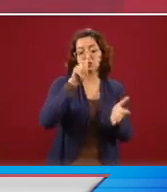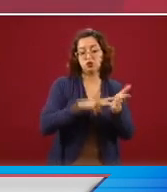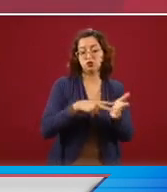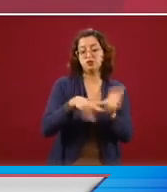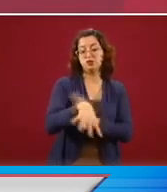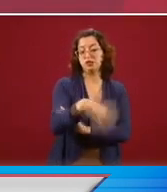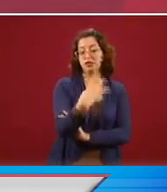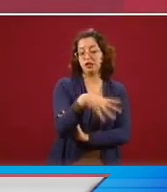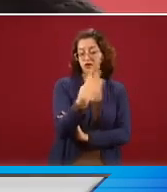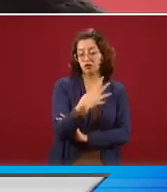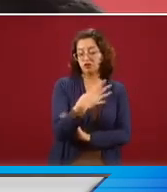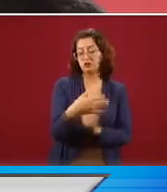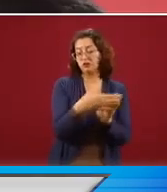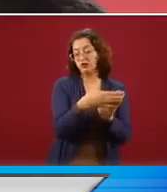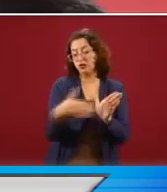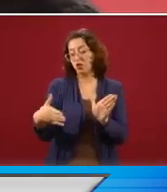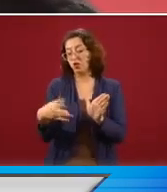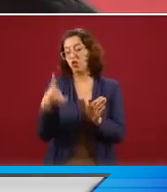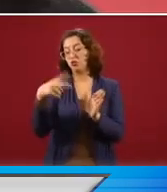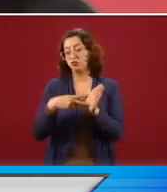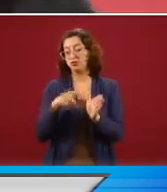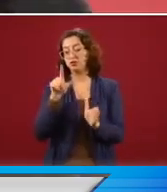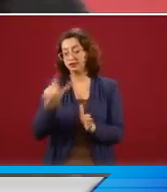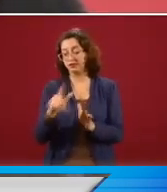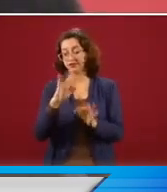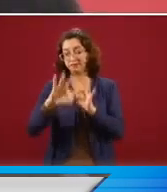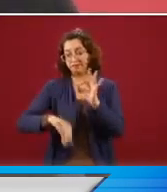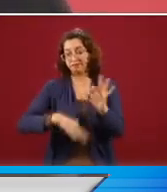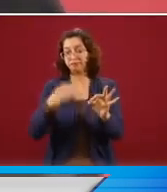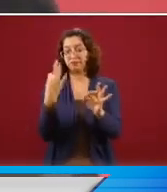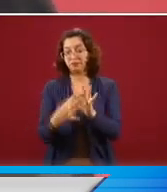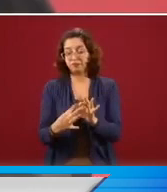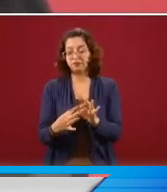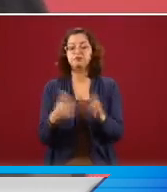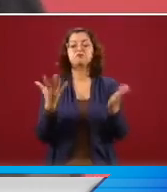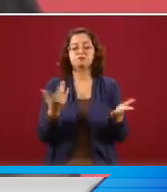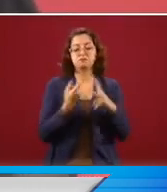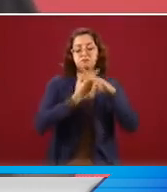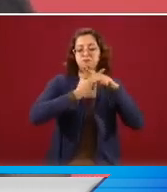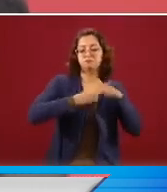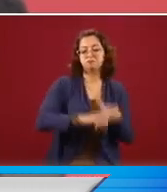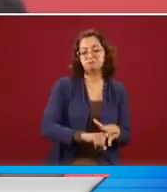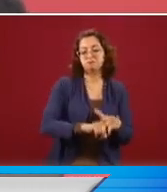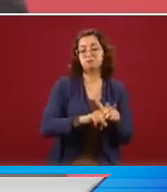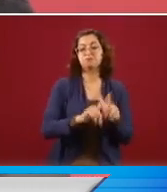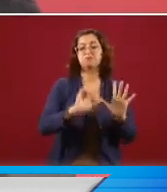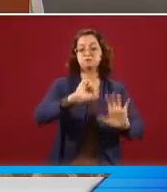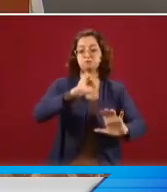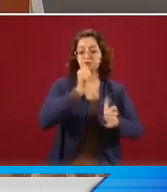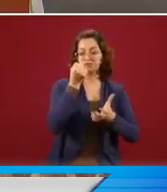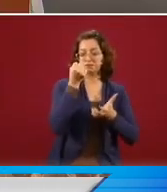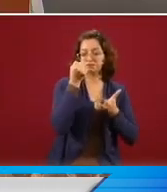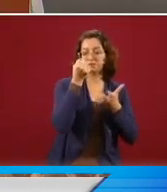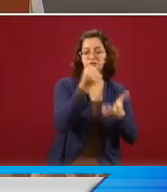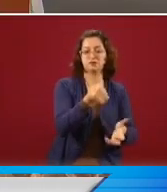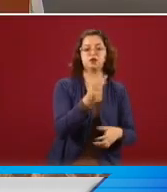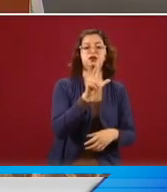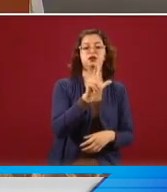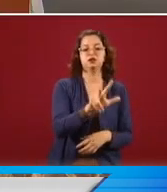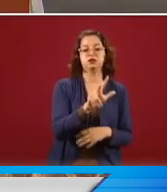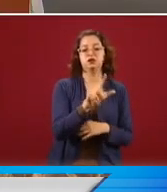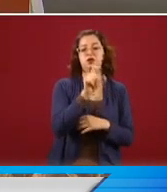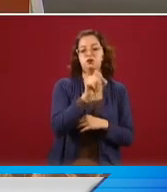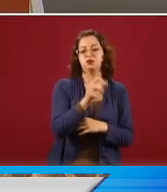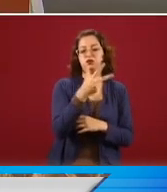pesos por la falta de planeación de la administración pasada, que inició la obra en 2014 y planeaba su terminación en 2017. Con